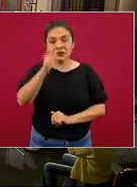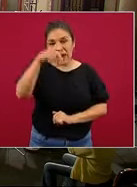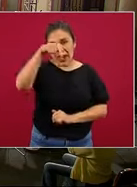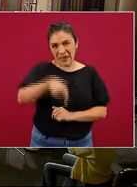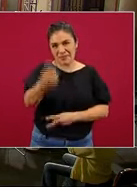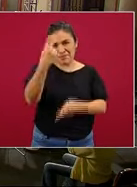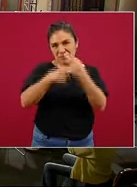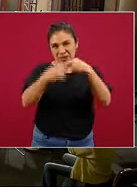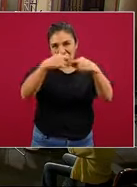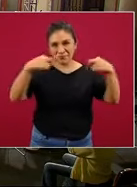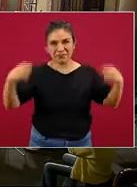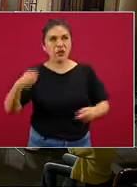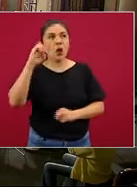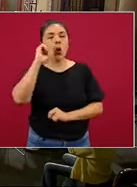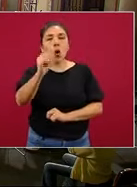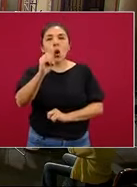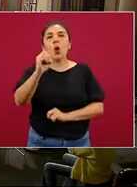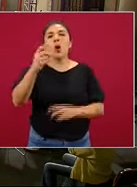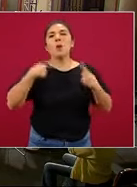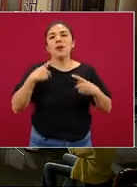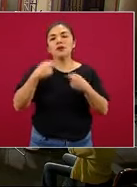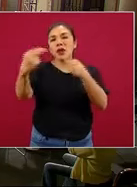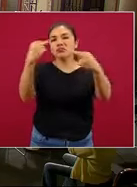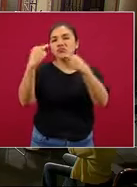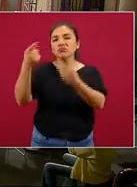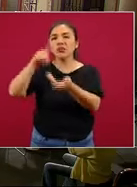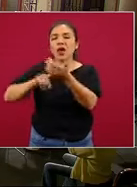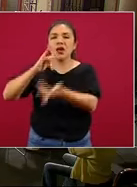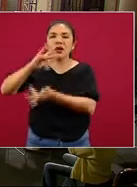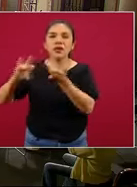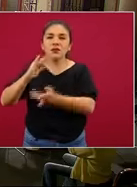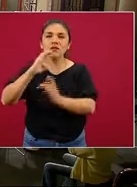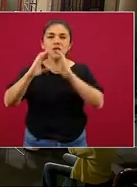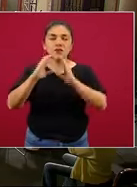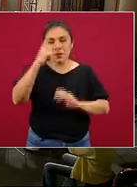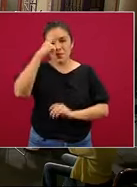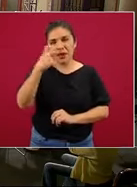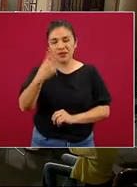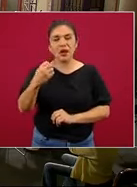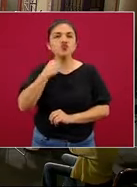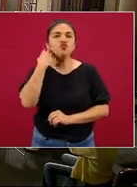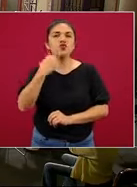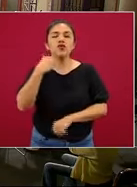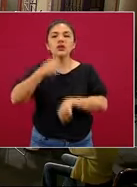aquí físicamente como a través de los medios de comunicación y redes sociales, a la conferencia vespertina número